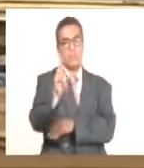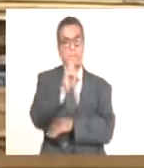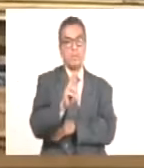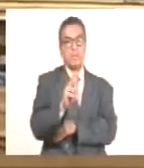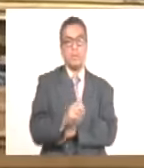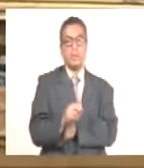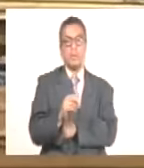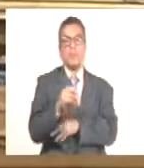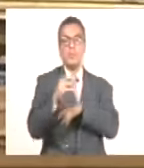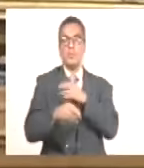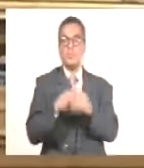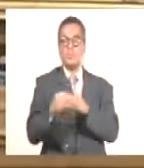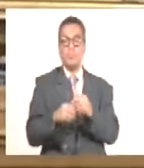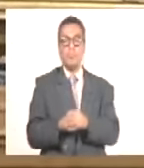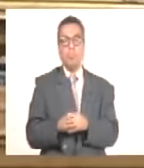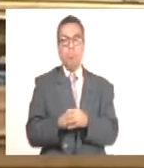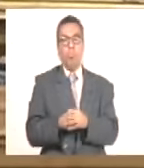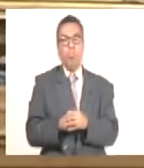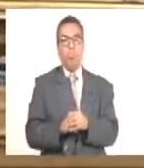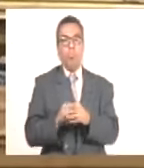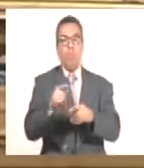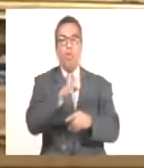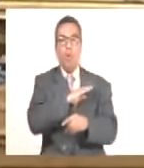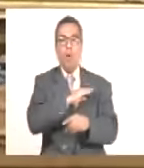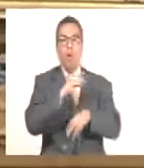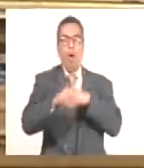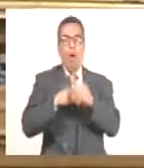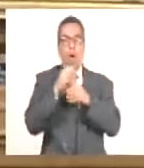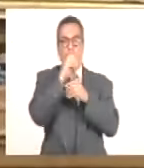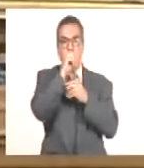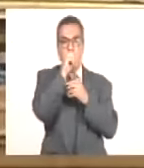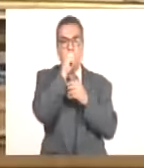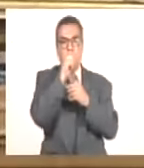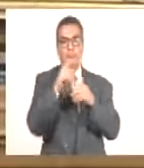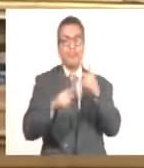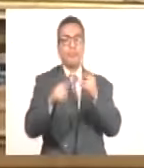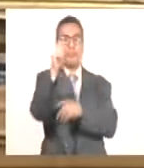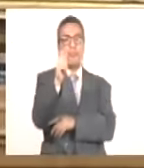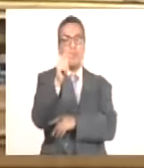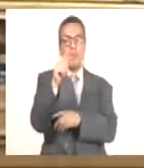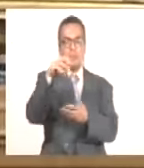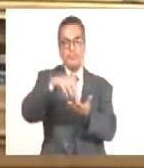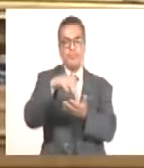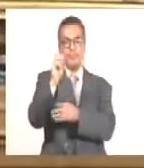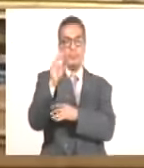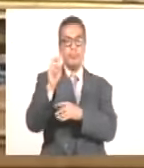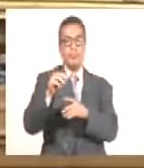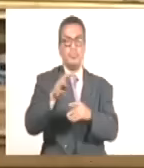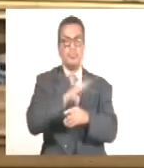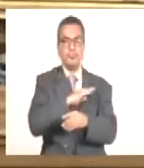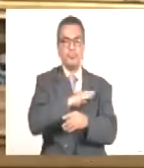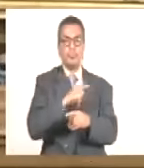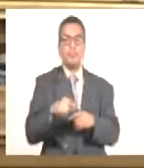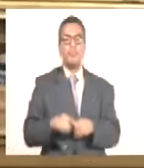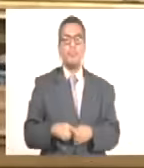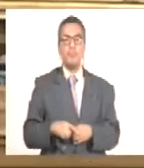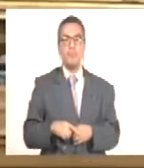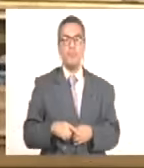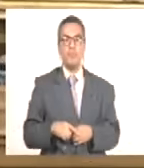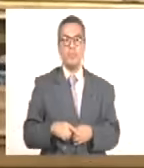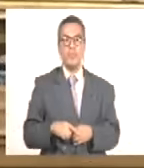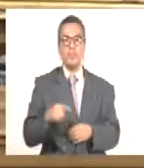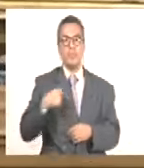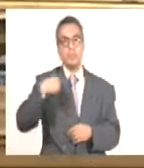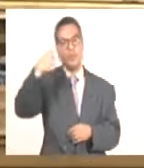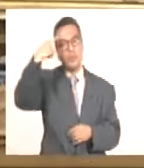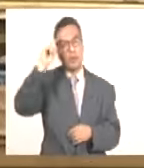las prerrogativas y los privilegios que le corresponden por su condición de parlamentario para beneficio personal o